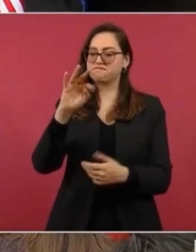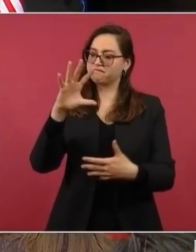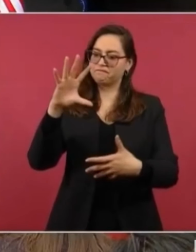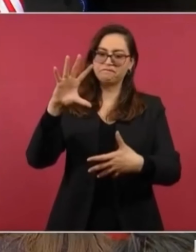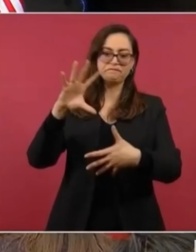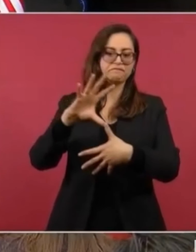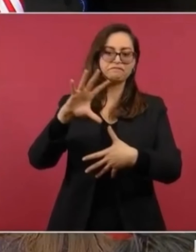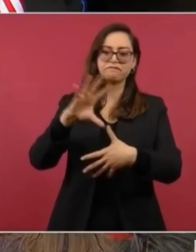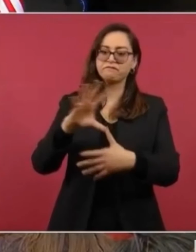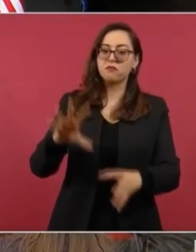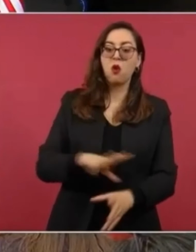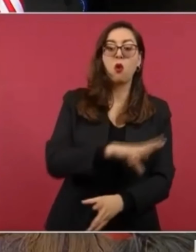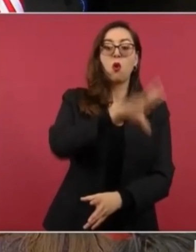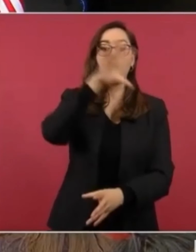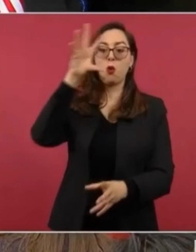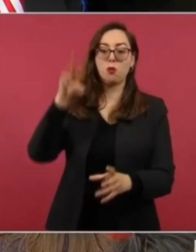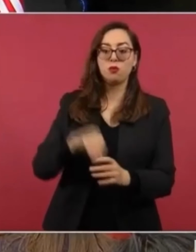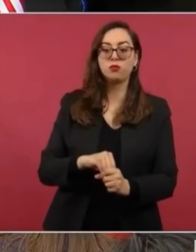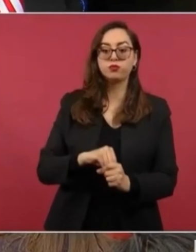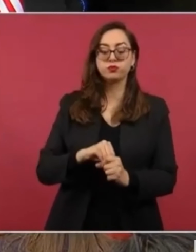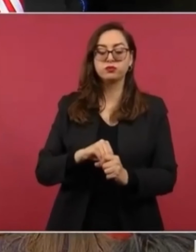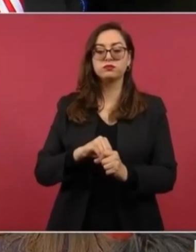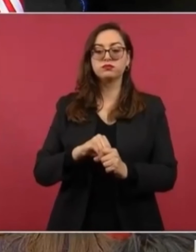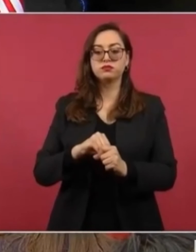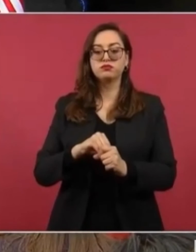el continente americano.